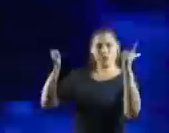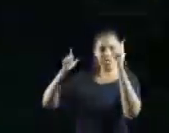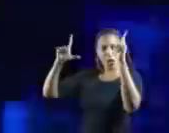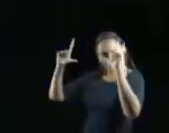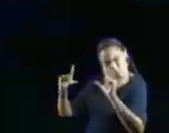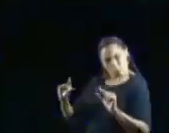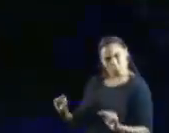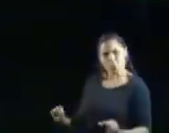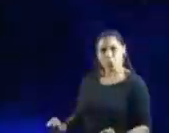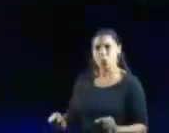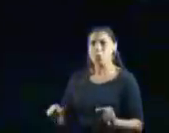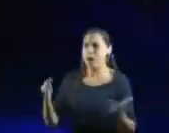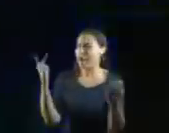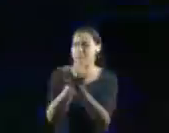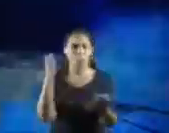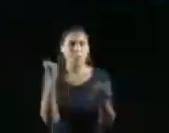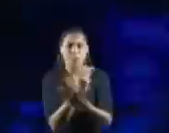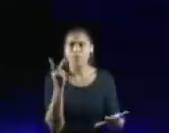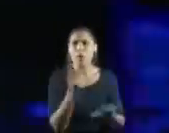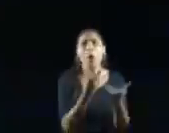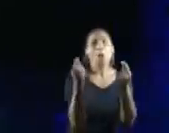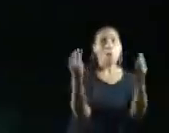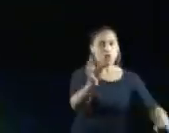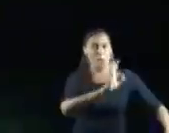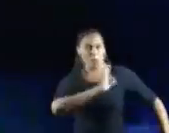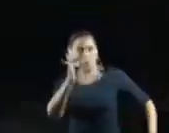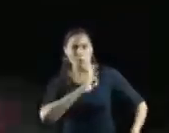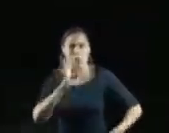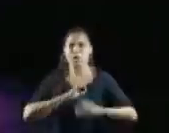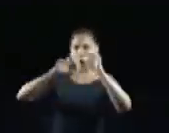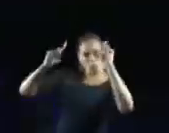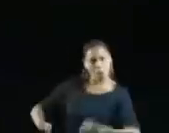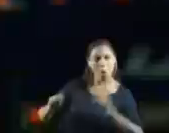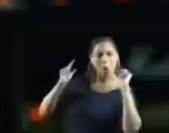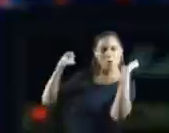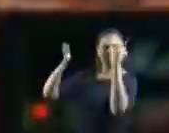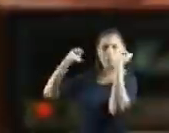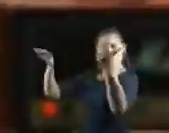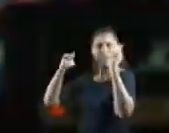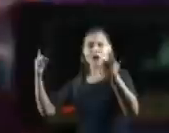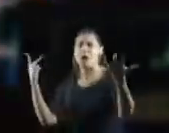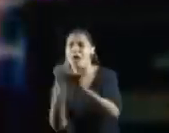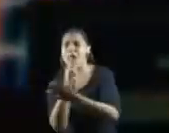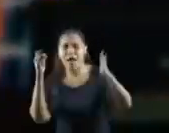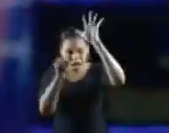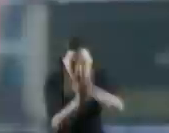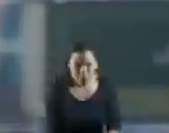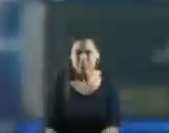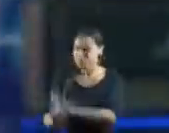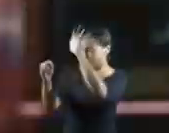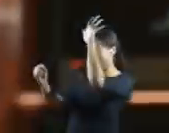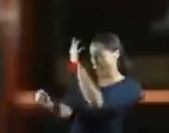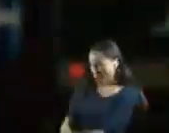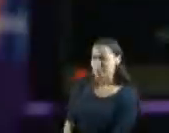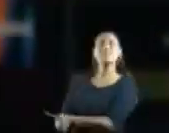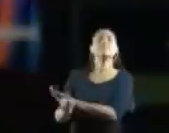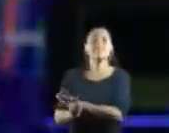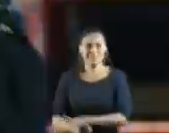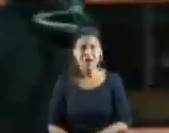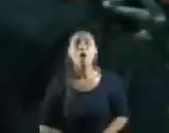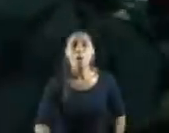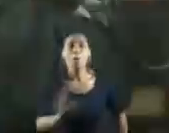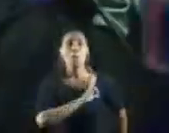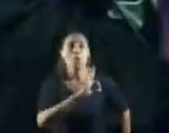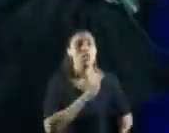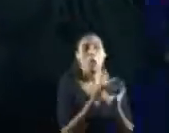error, un error. Mucha policía, poca diversión. Represión, represión.